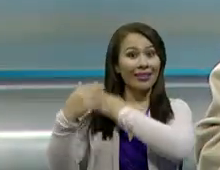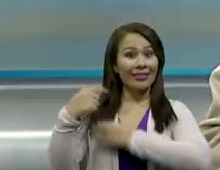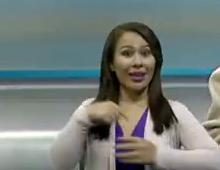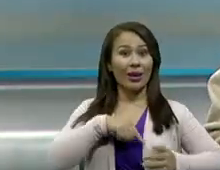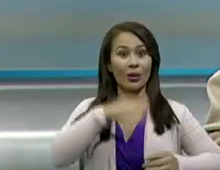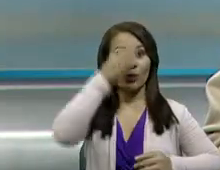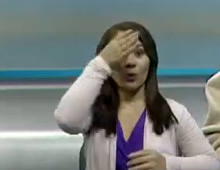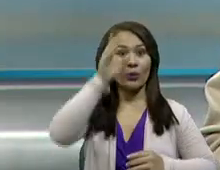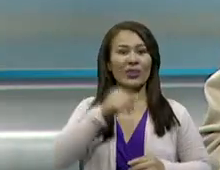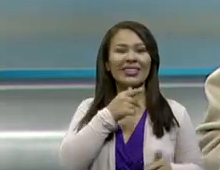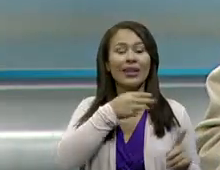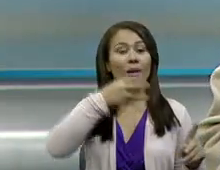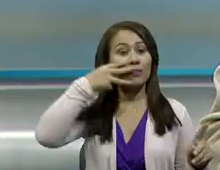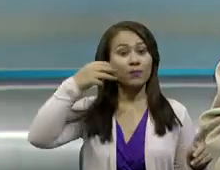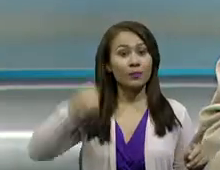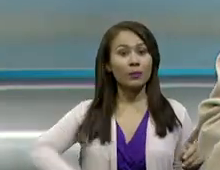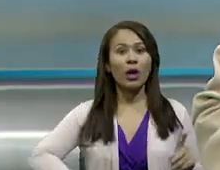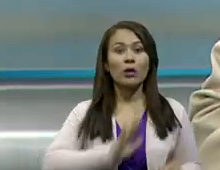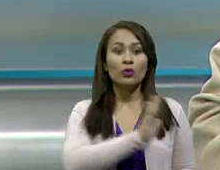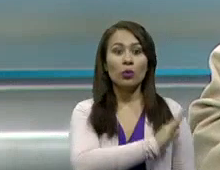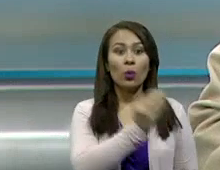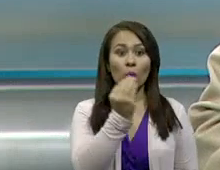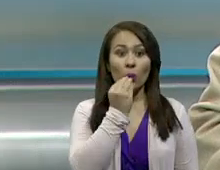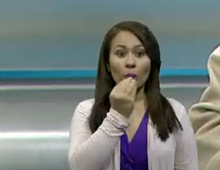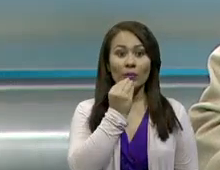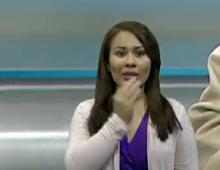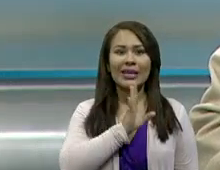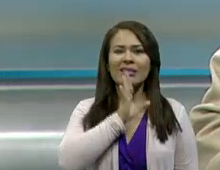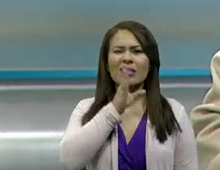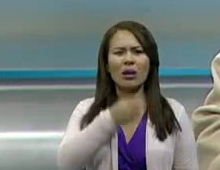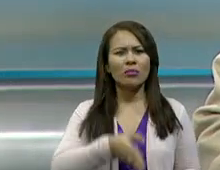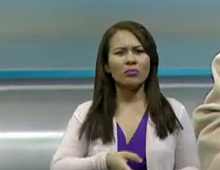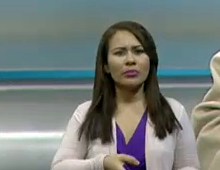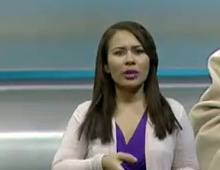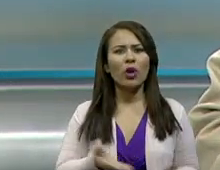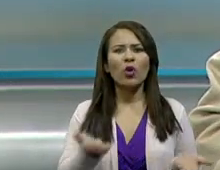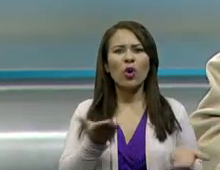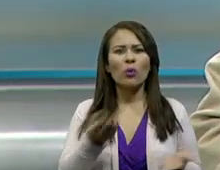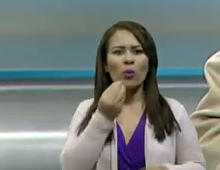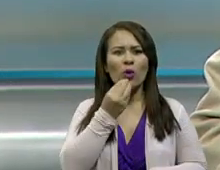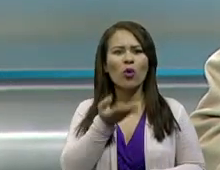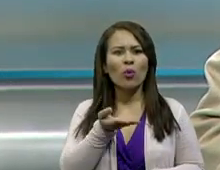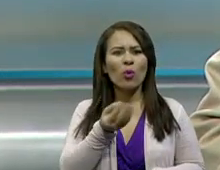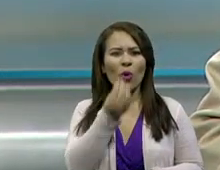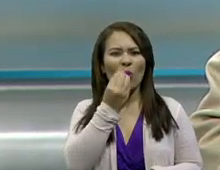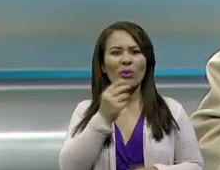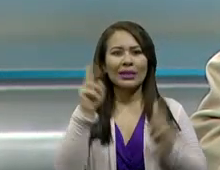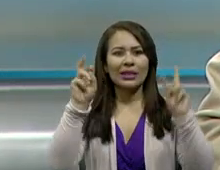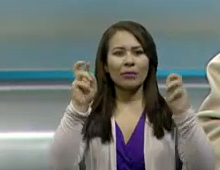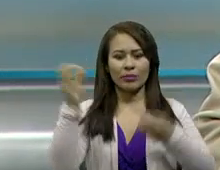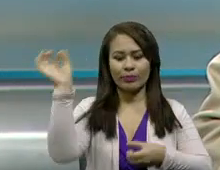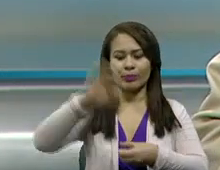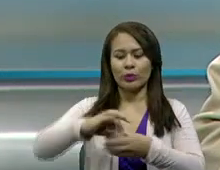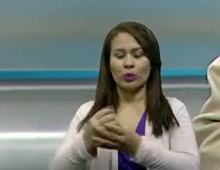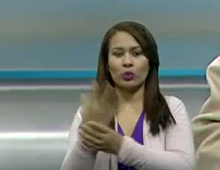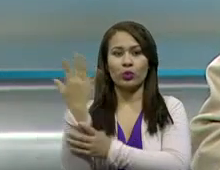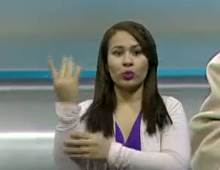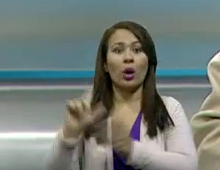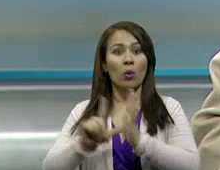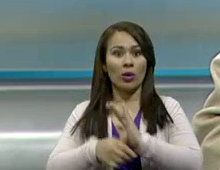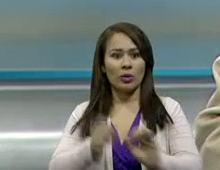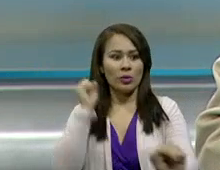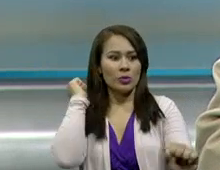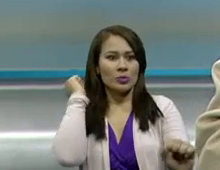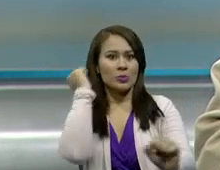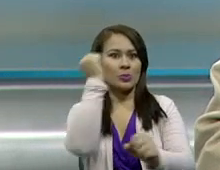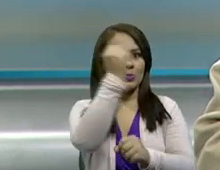país es el pueblo Shuar. Su alimentación se basa principalmente en la horticultura, complementada con la caza, la pesca y